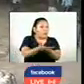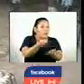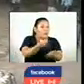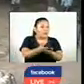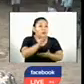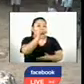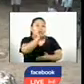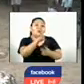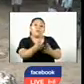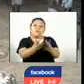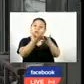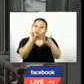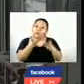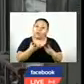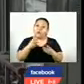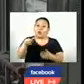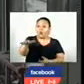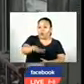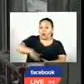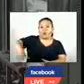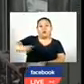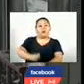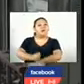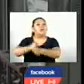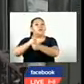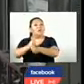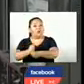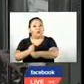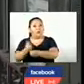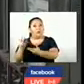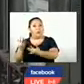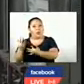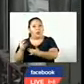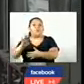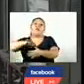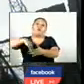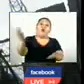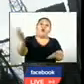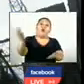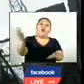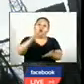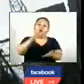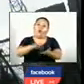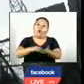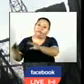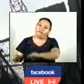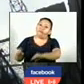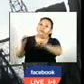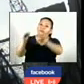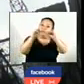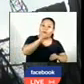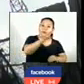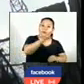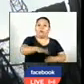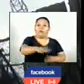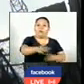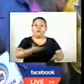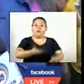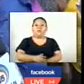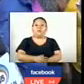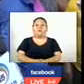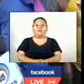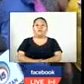que ellos solicitan una zona segura para vender mientras se habilita nuevamente las instalaciones del mercado